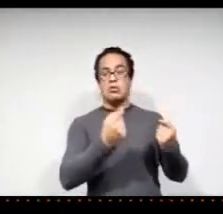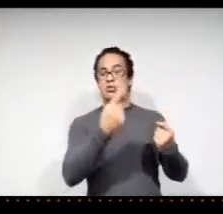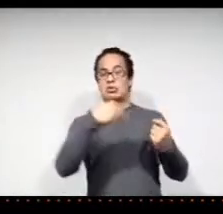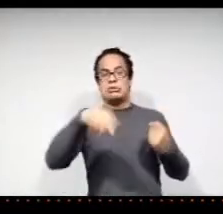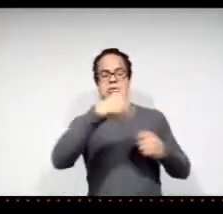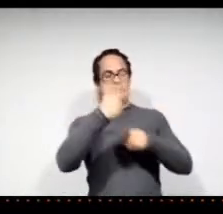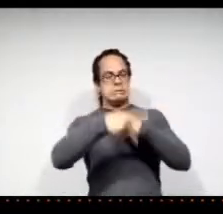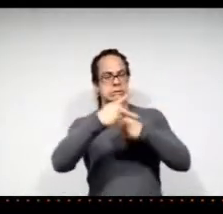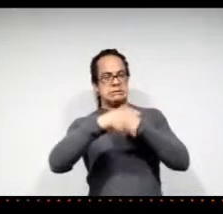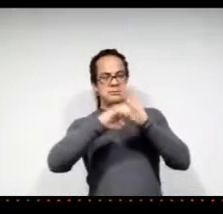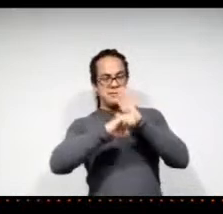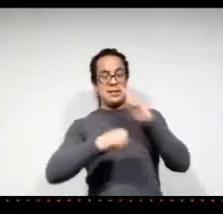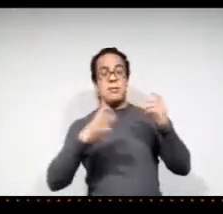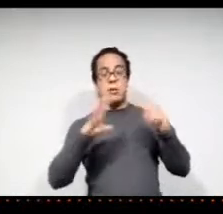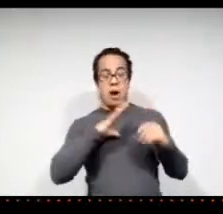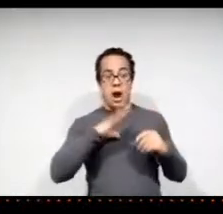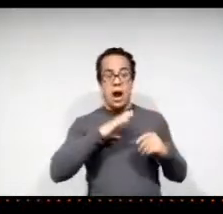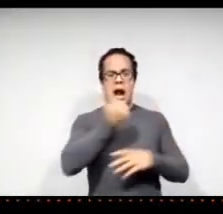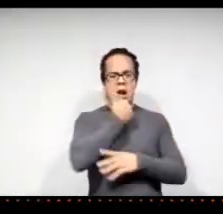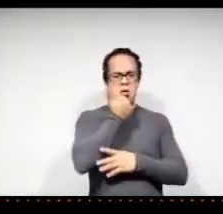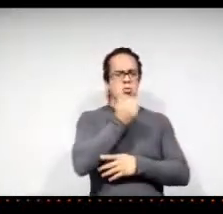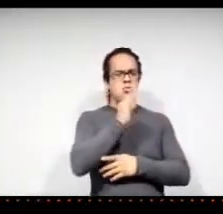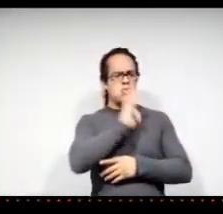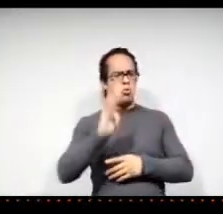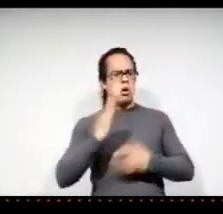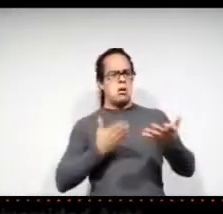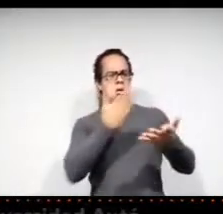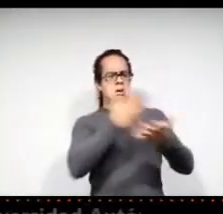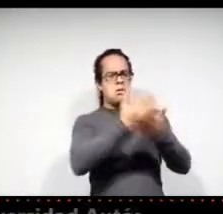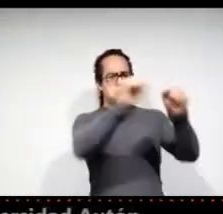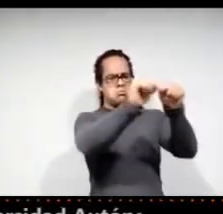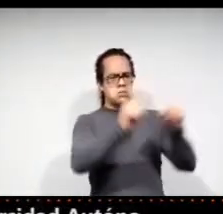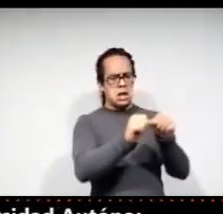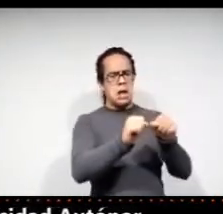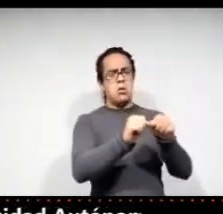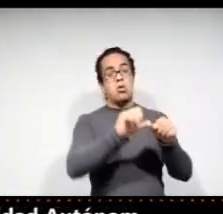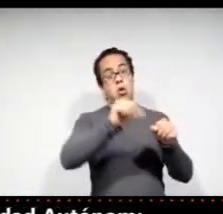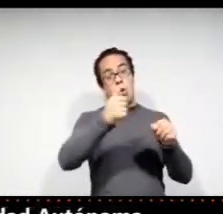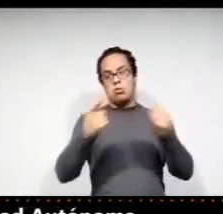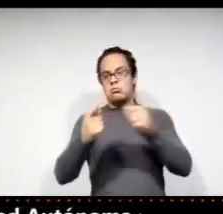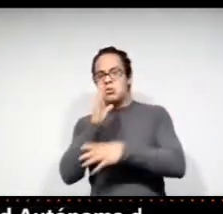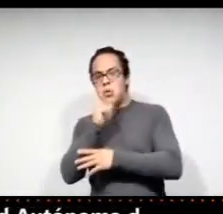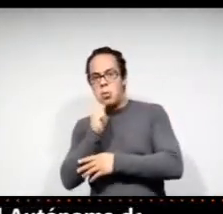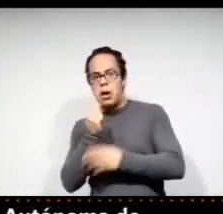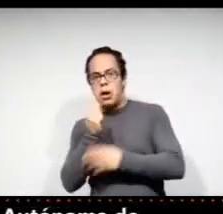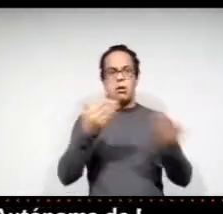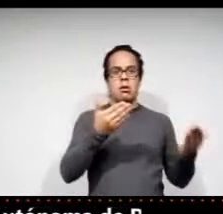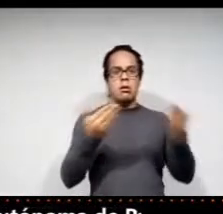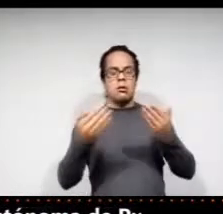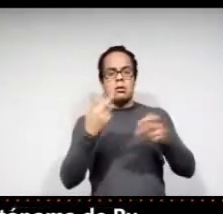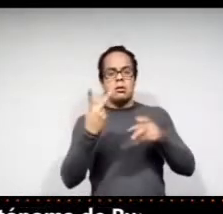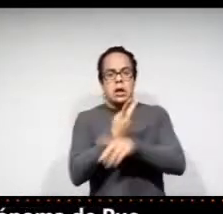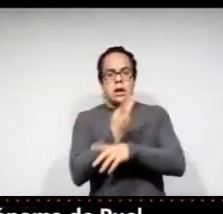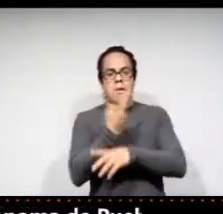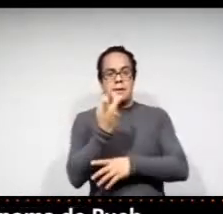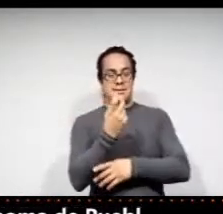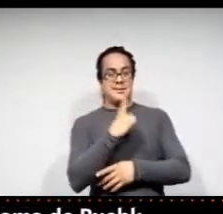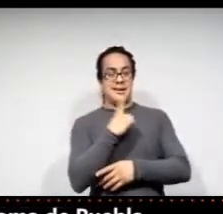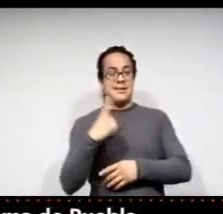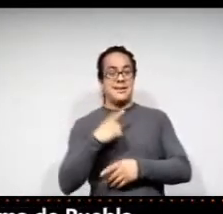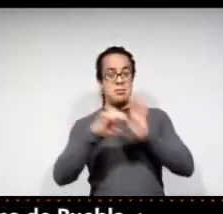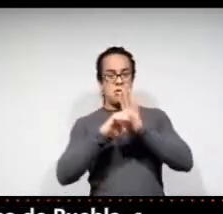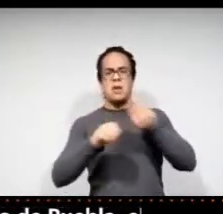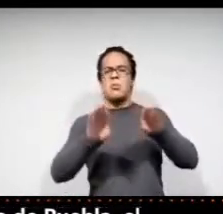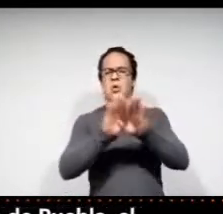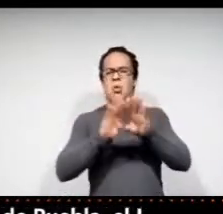tener alumnos que sí van a poder estar en el campus, pero otros que no. Entonces, tenemos que empezar a ver cómo vamos a manejar esta situación. Y,